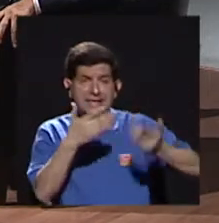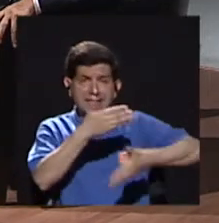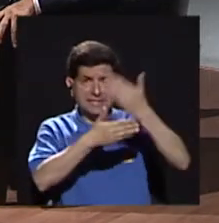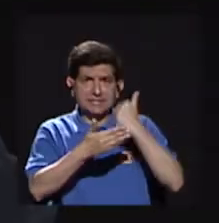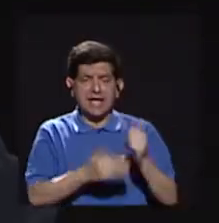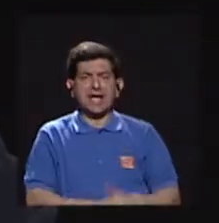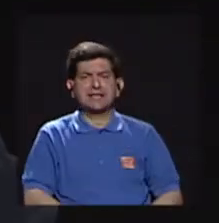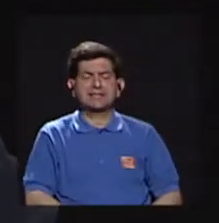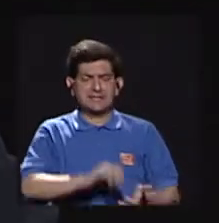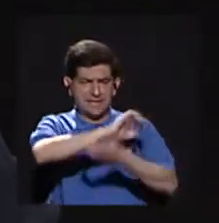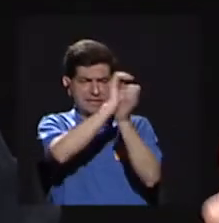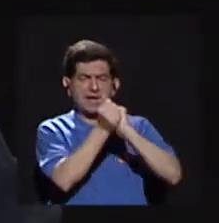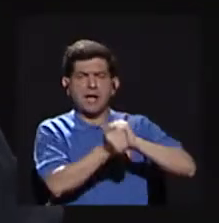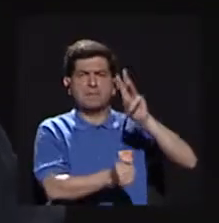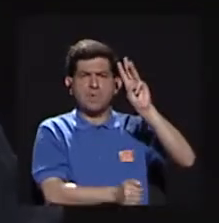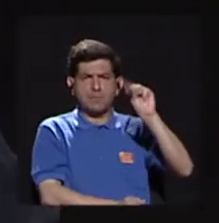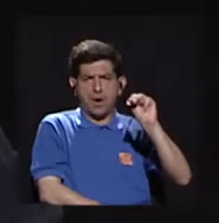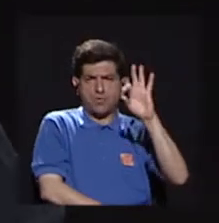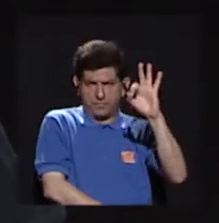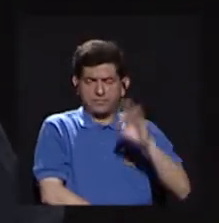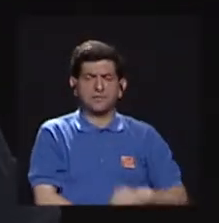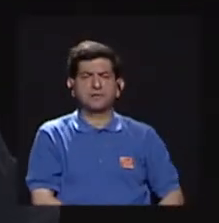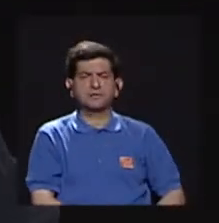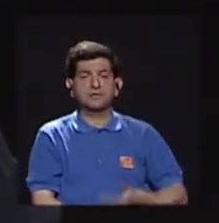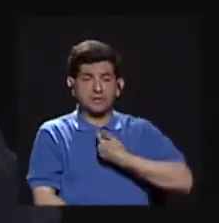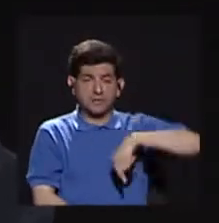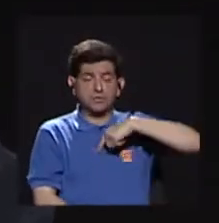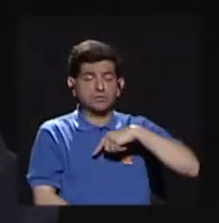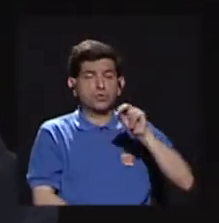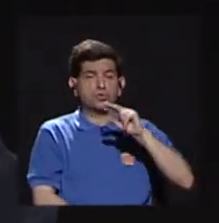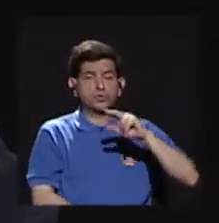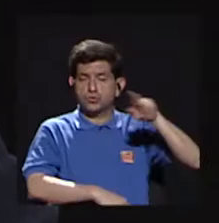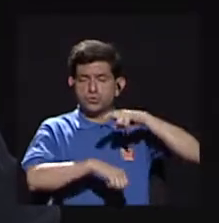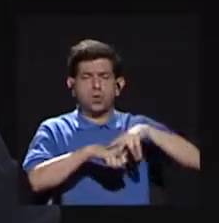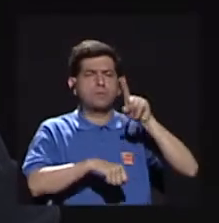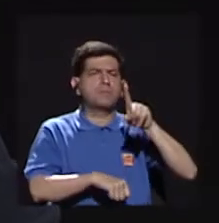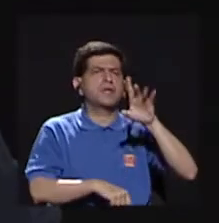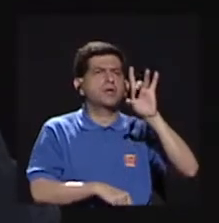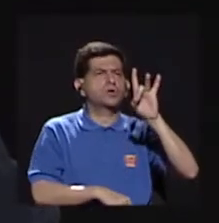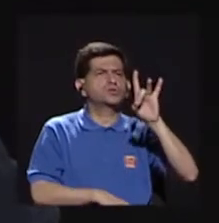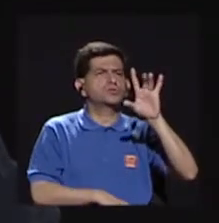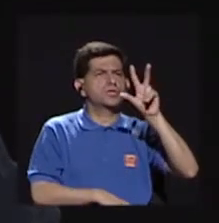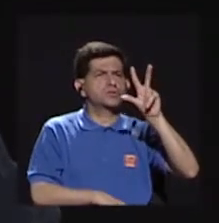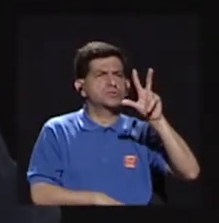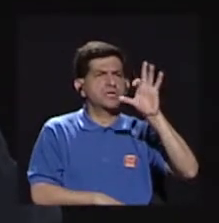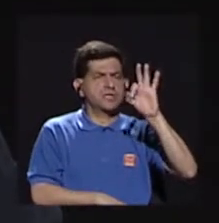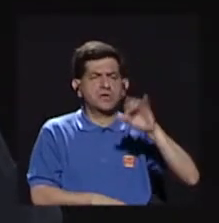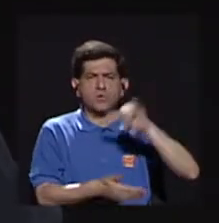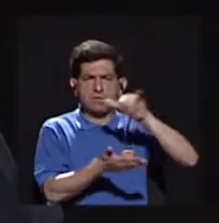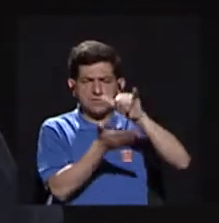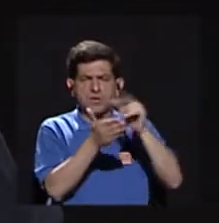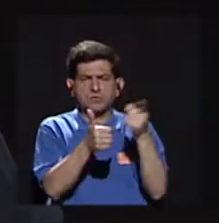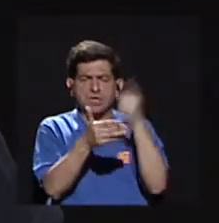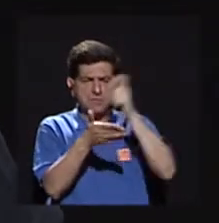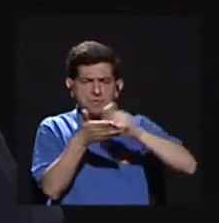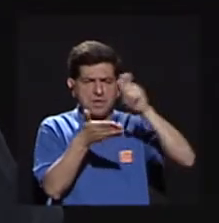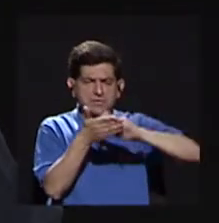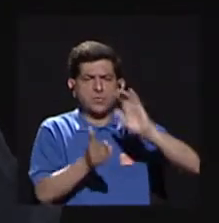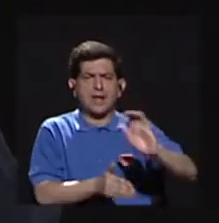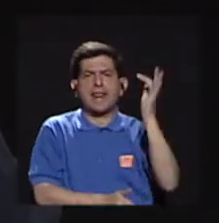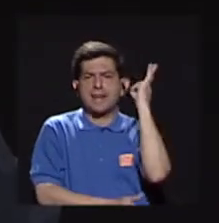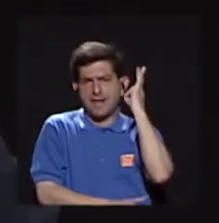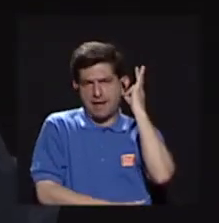de la gran reforma de un aula buena desde antes de que fuéramos república 1839 se fundan san josé la primera escuela de niñas